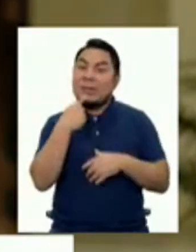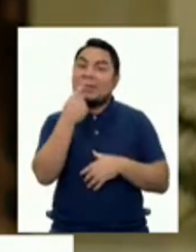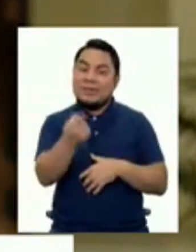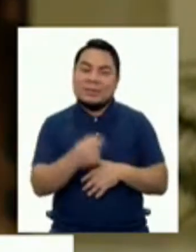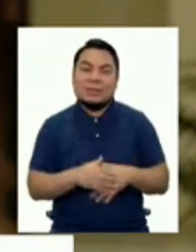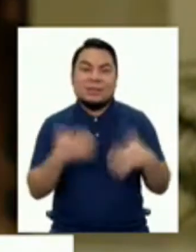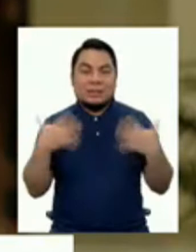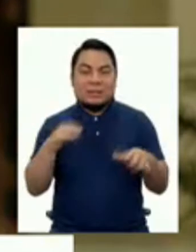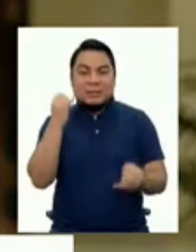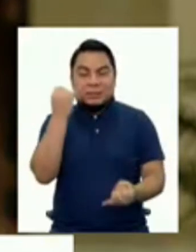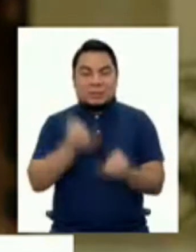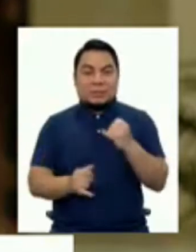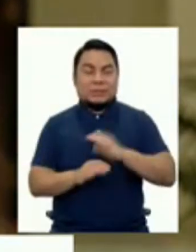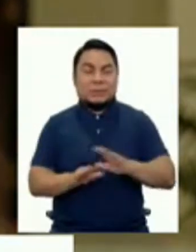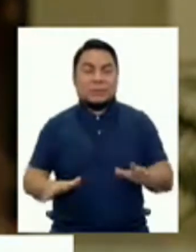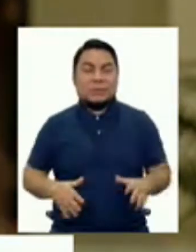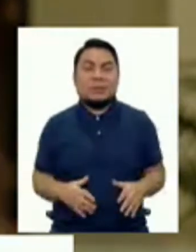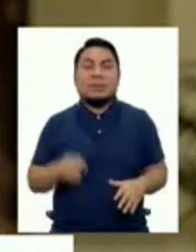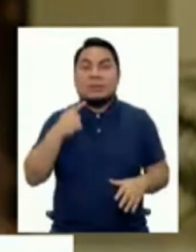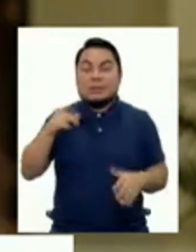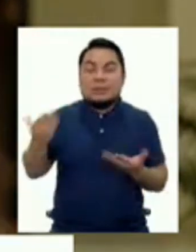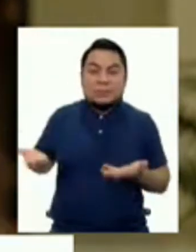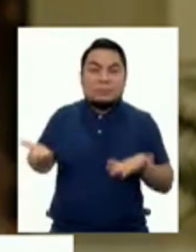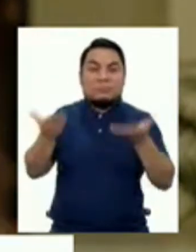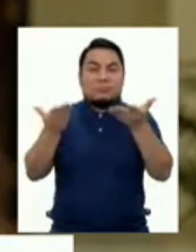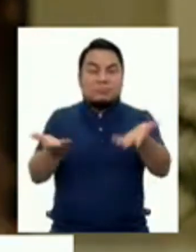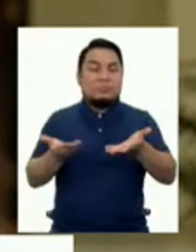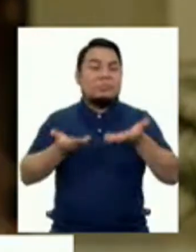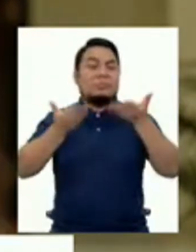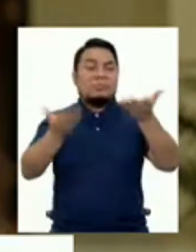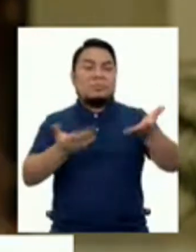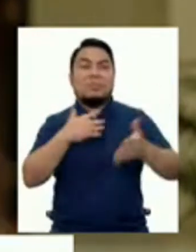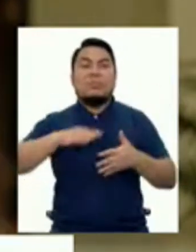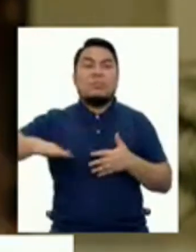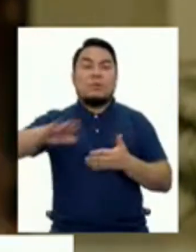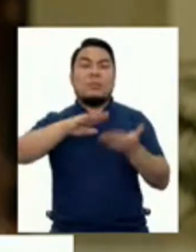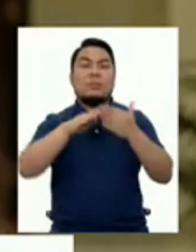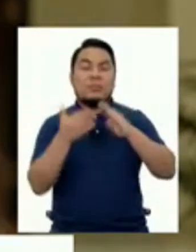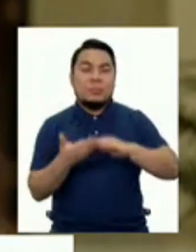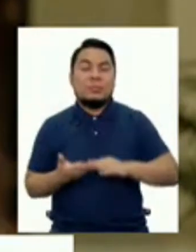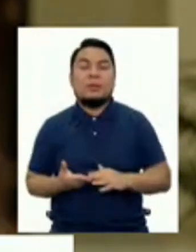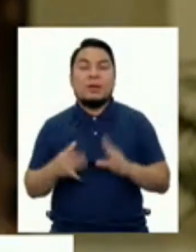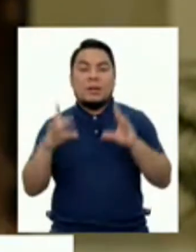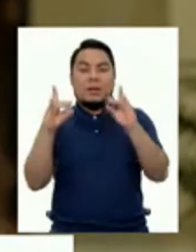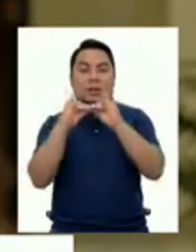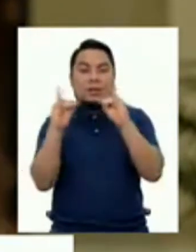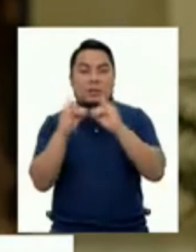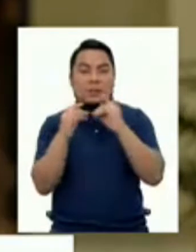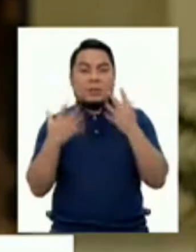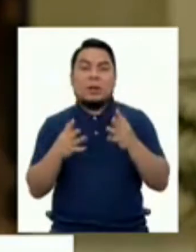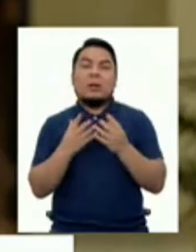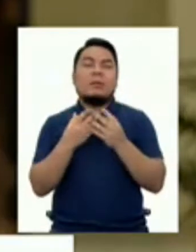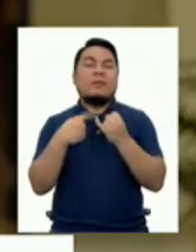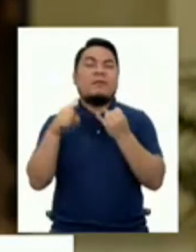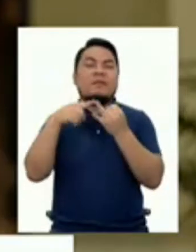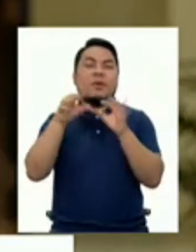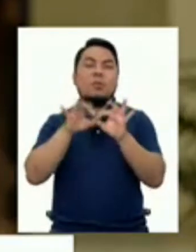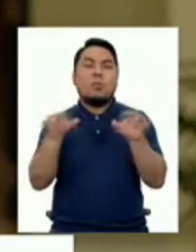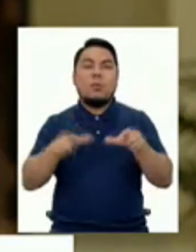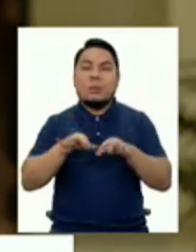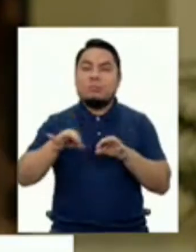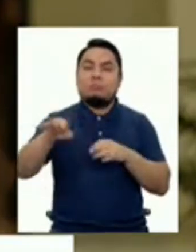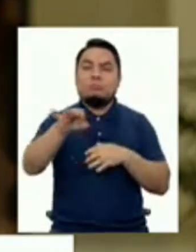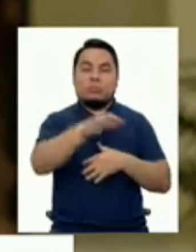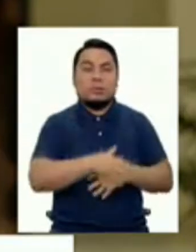Estamos terminando y entregando a disposición de la población camas en varias regiones.